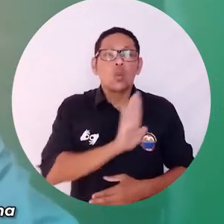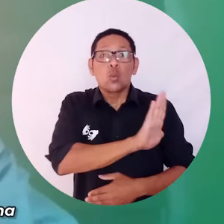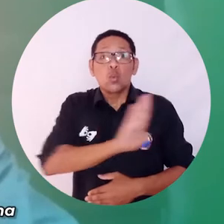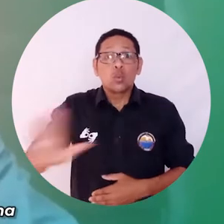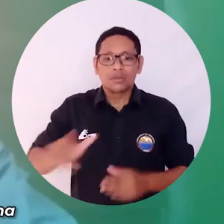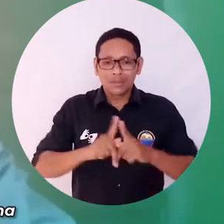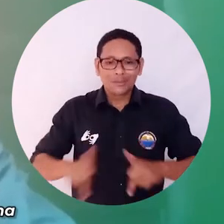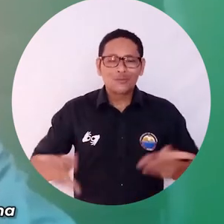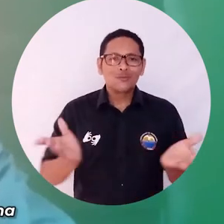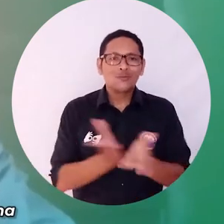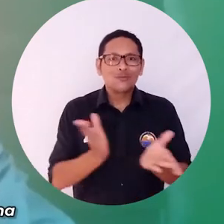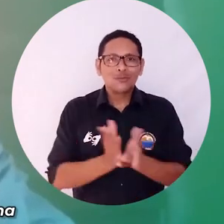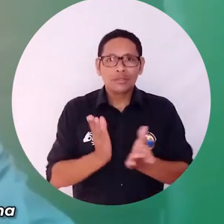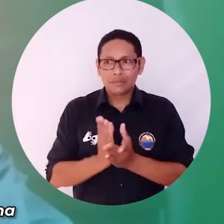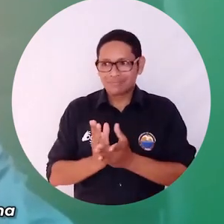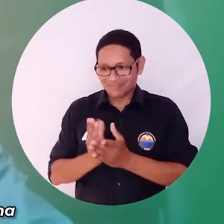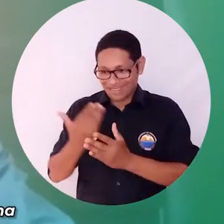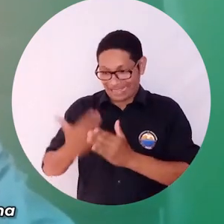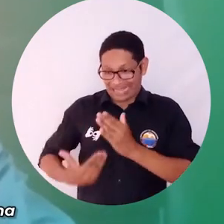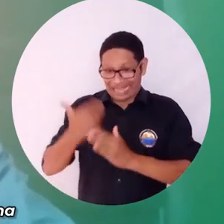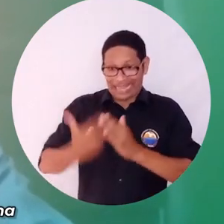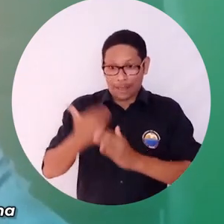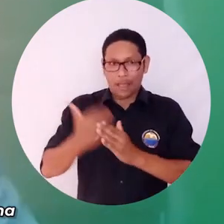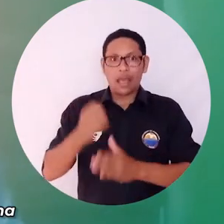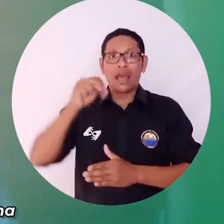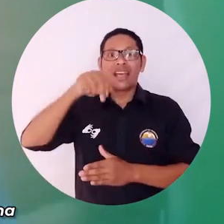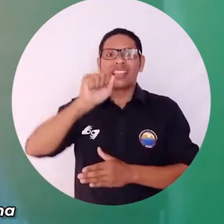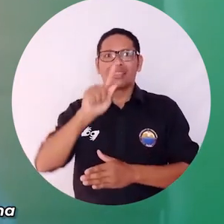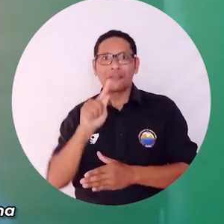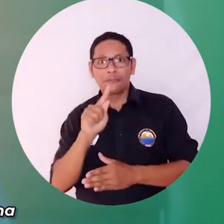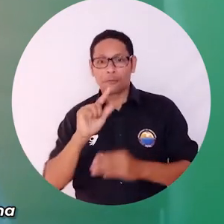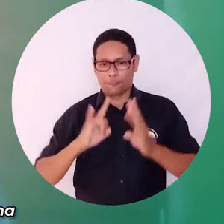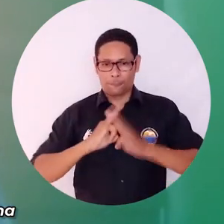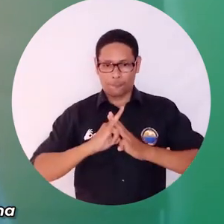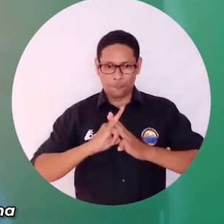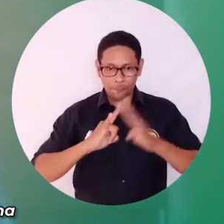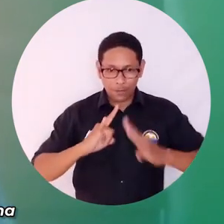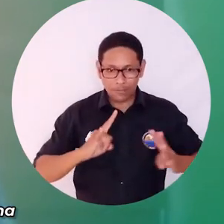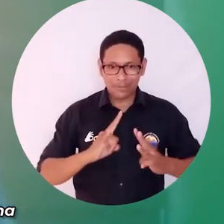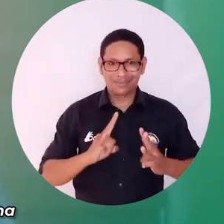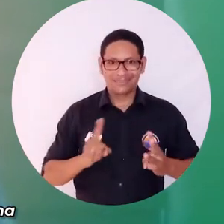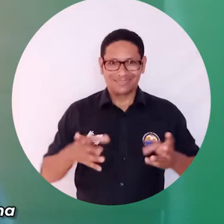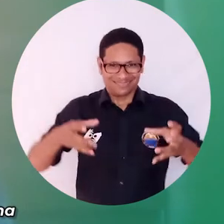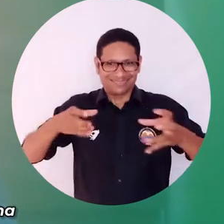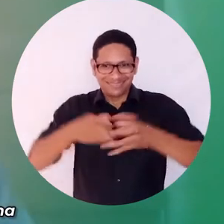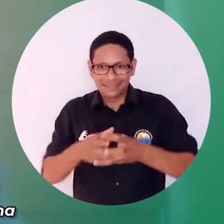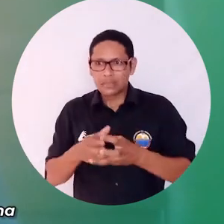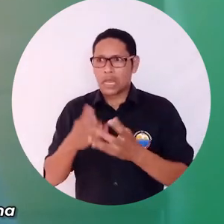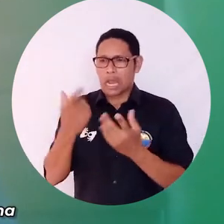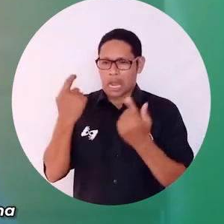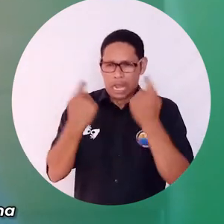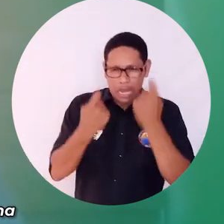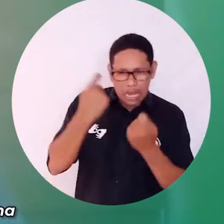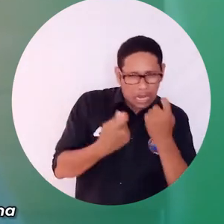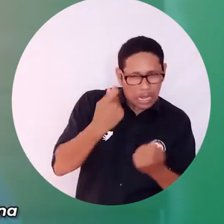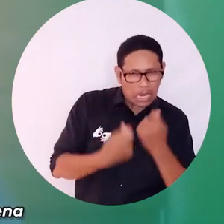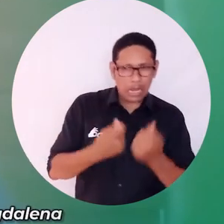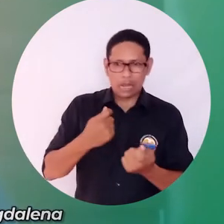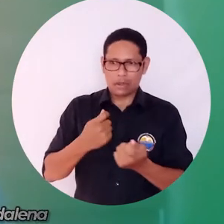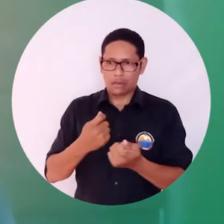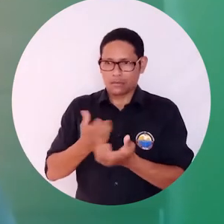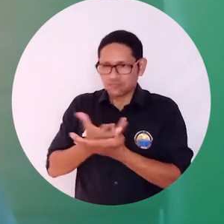desde la apertura del punto NAF Unimagdalena a través del consultorio empresarial y contable han transmitido